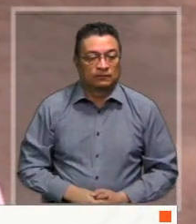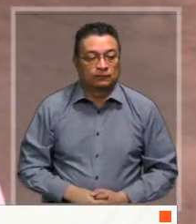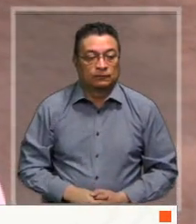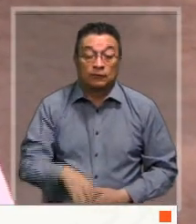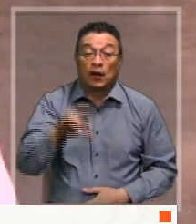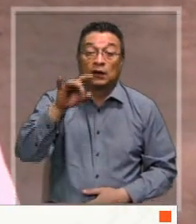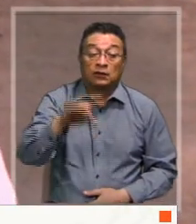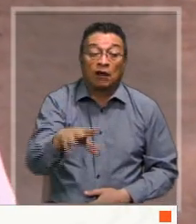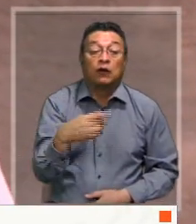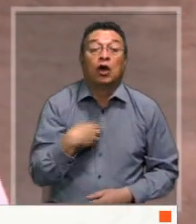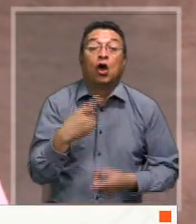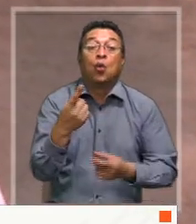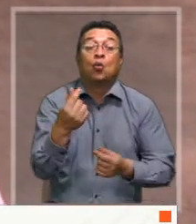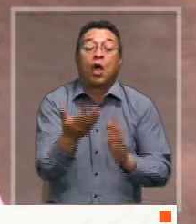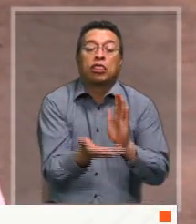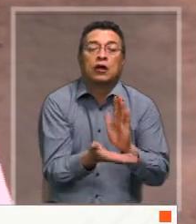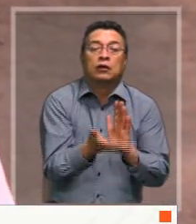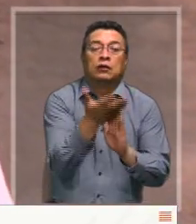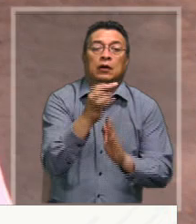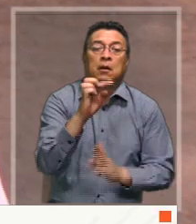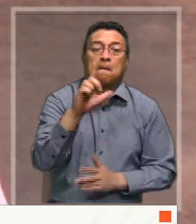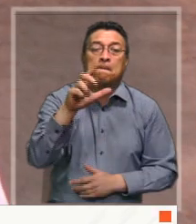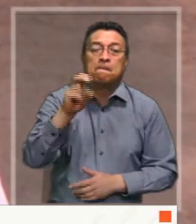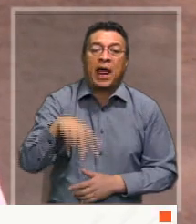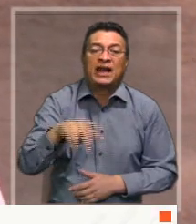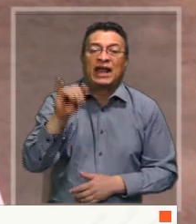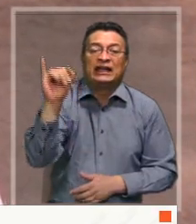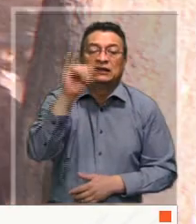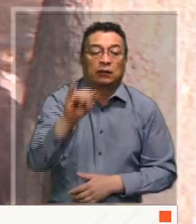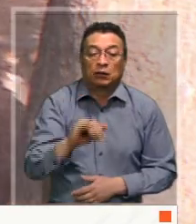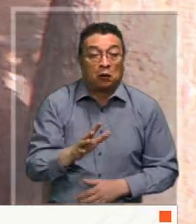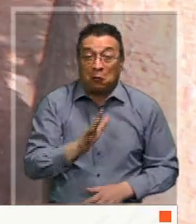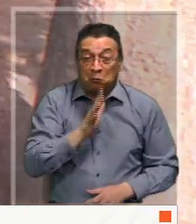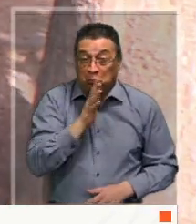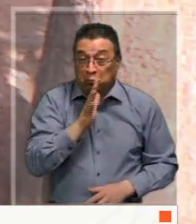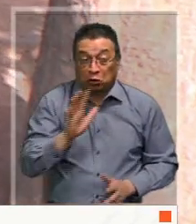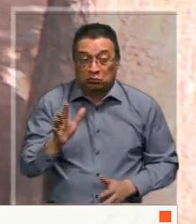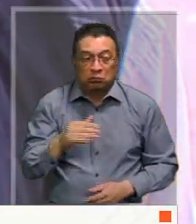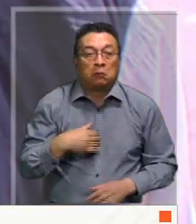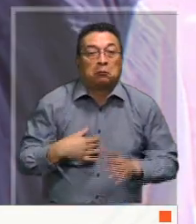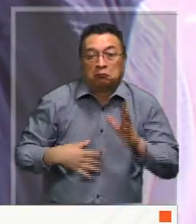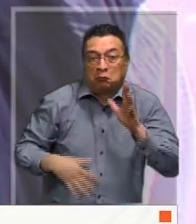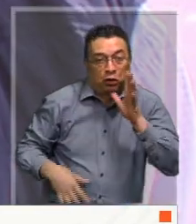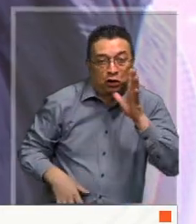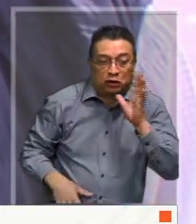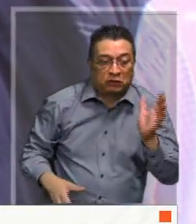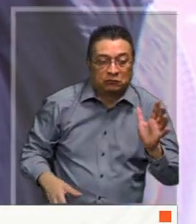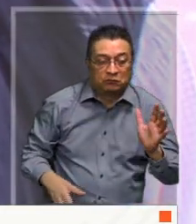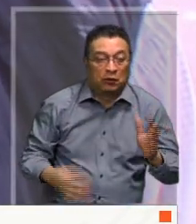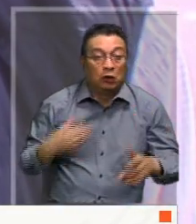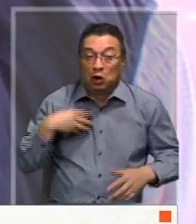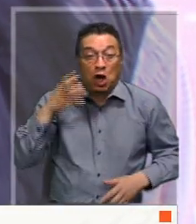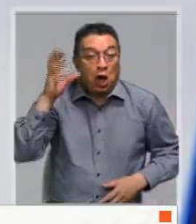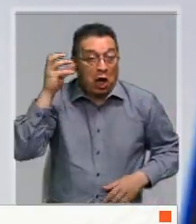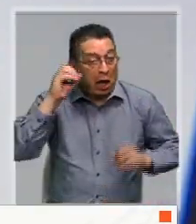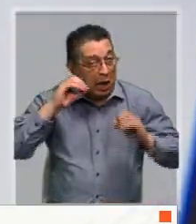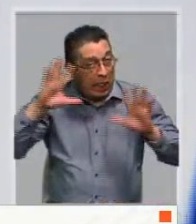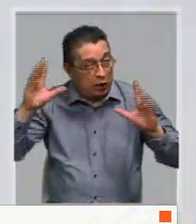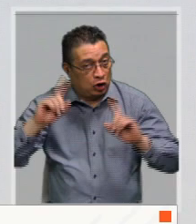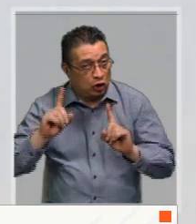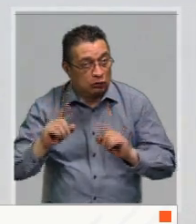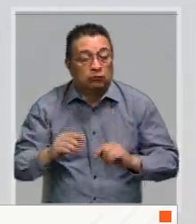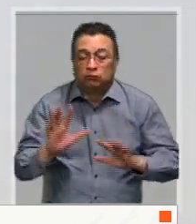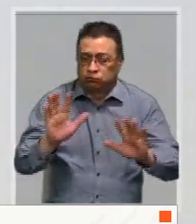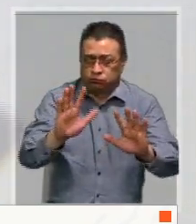¿Sabes cuánto al final la ISAPRE te va a subir el plan? Oh, la verdad es que no sé. La verdad es que no. No lo tengo claro todavía. No